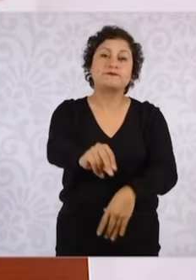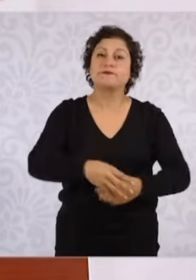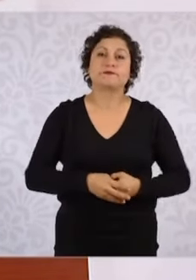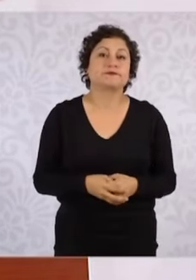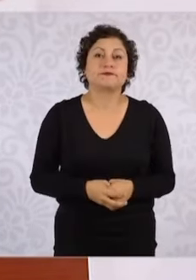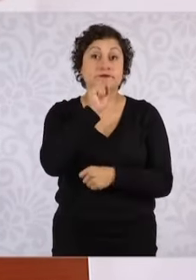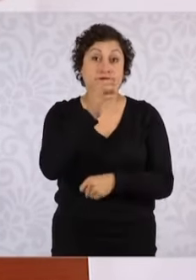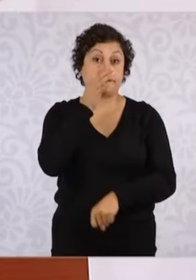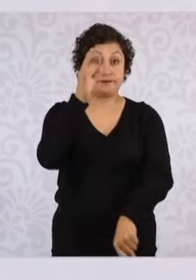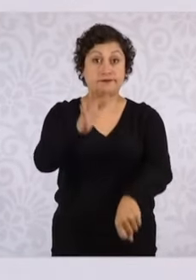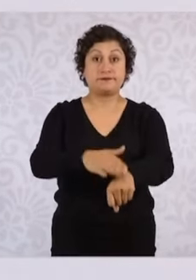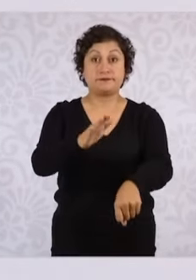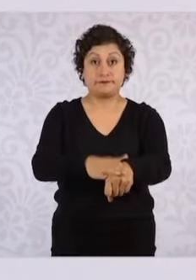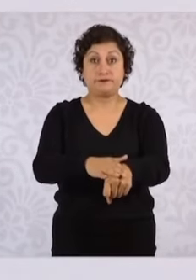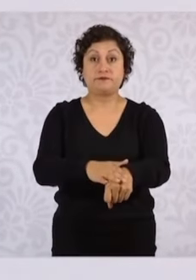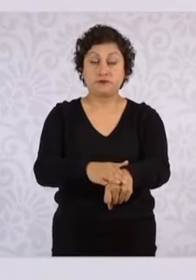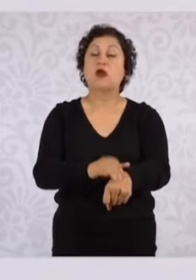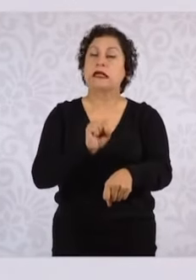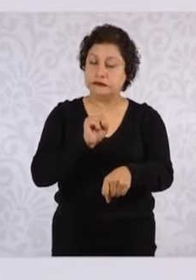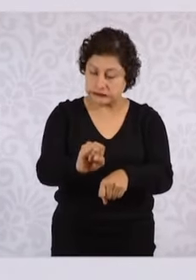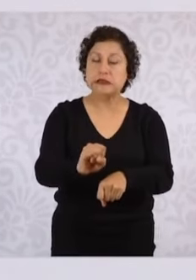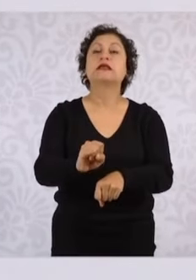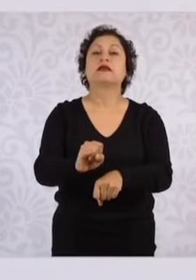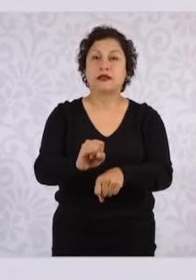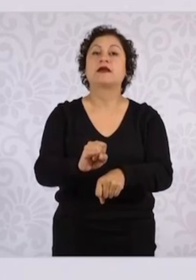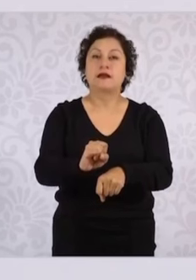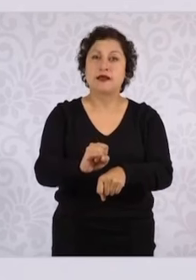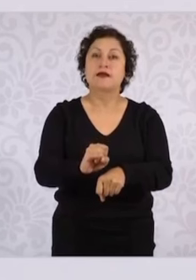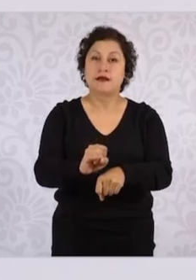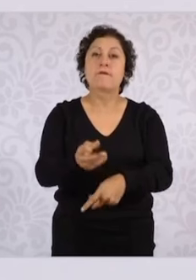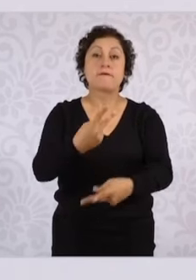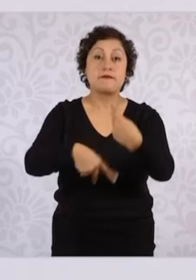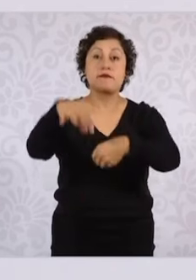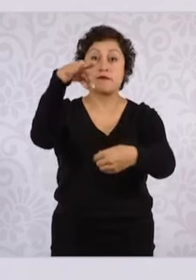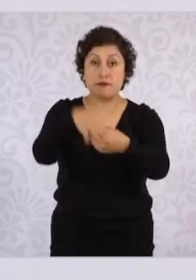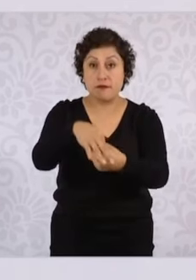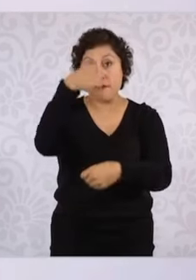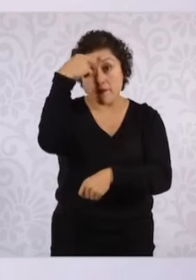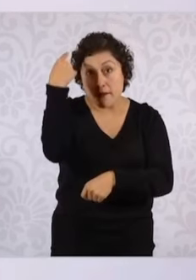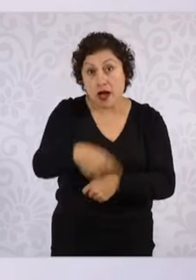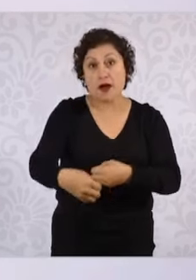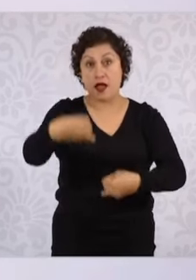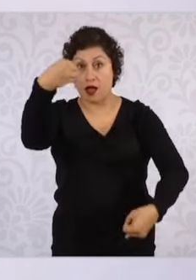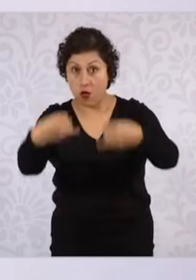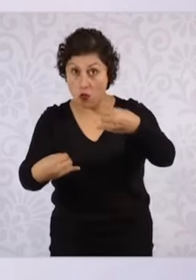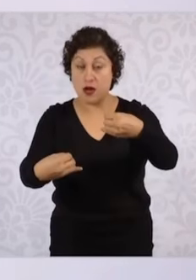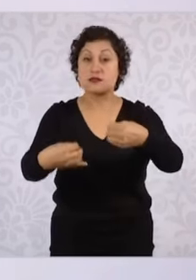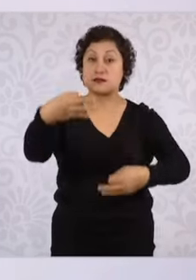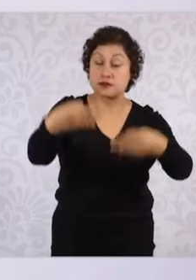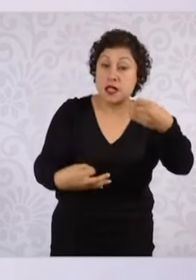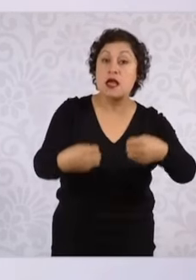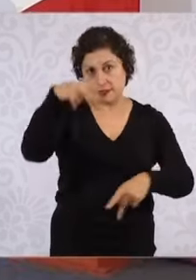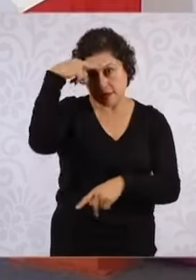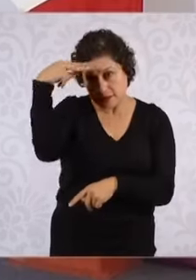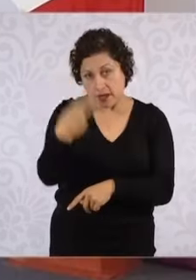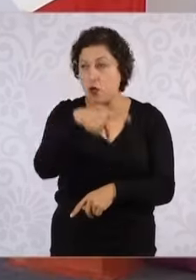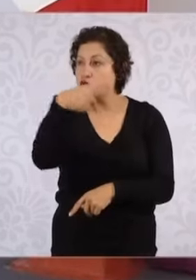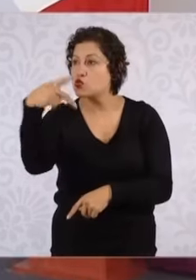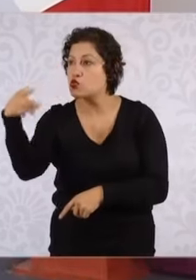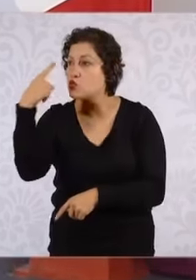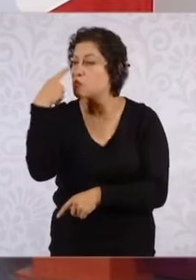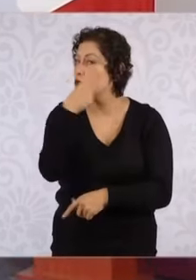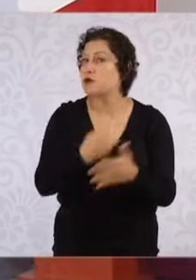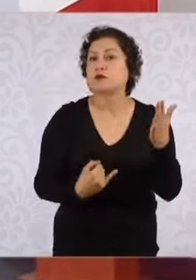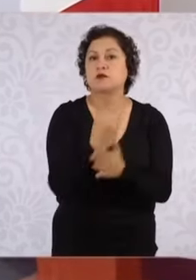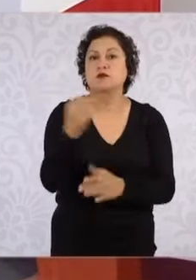va a haber elección de jueces, de magistrados, magistradas, ministros y ministras de la Suprema Corte. Entonces, no